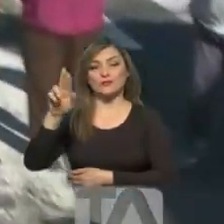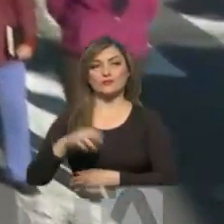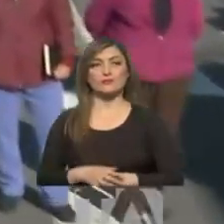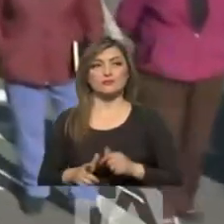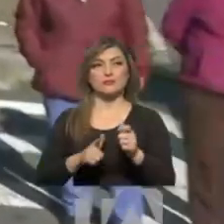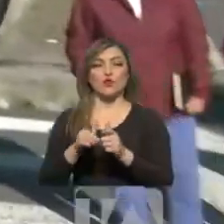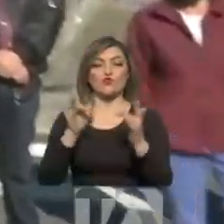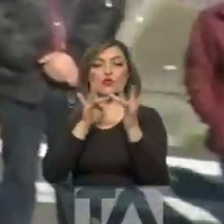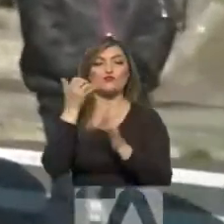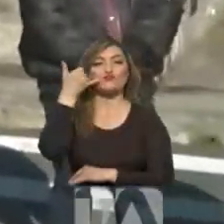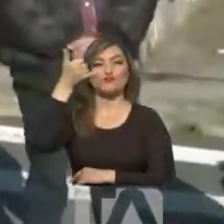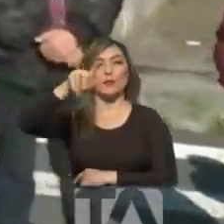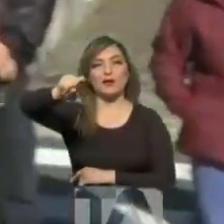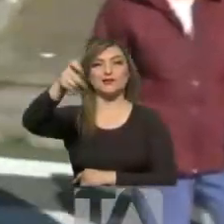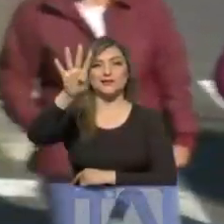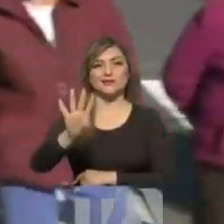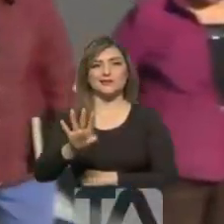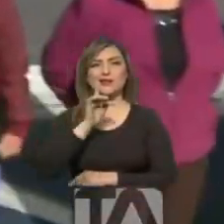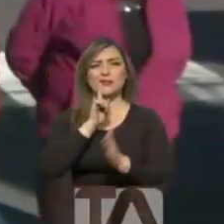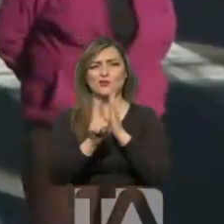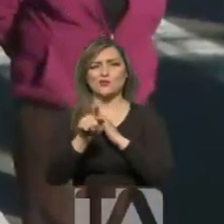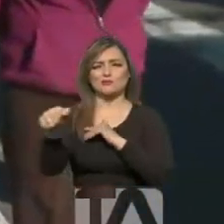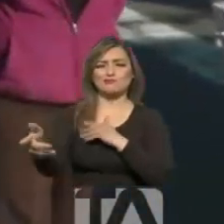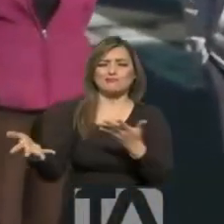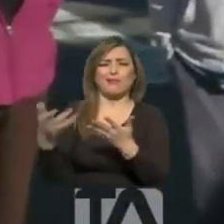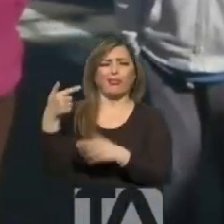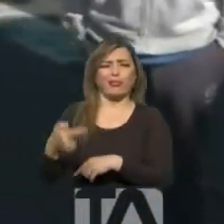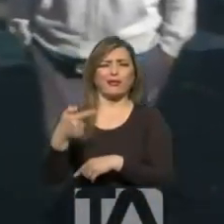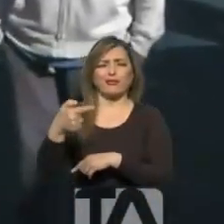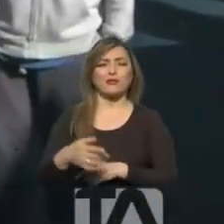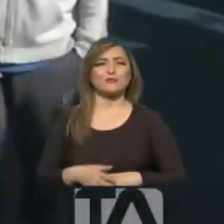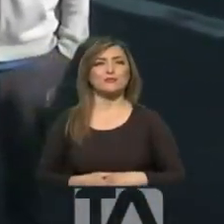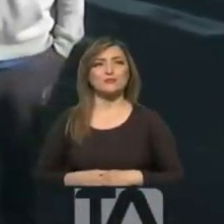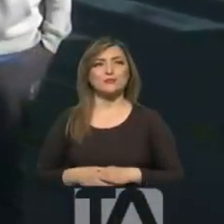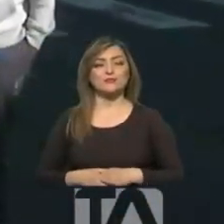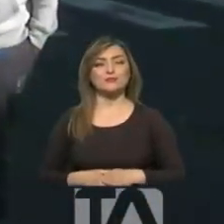han comunicado con nosotros, porque esto es cosa de todos los días. Vamos